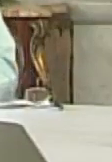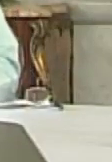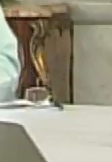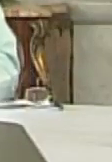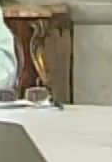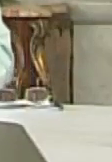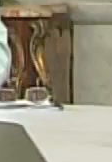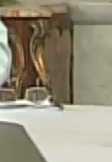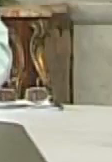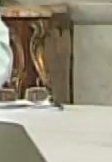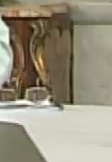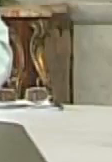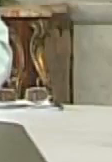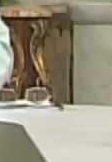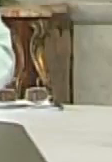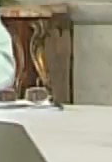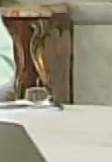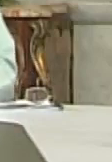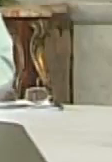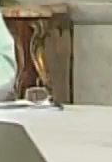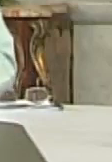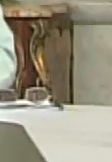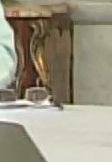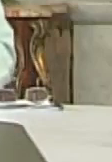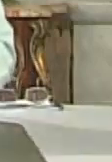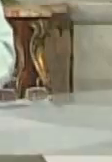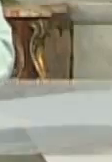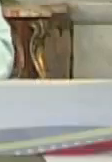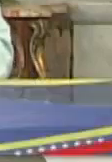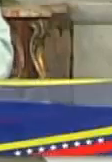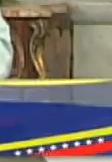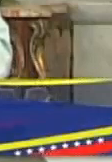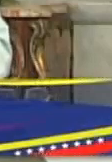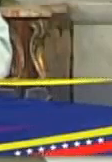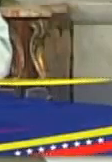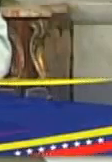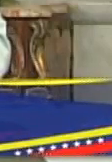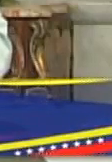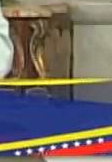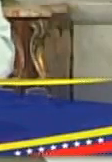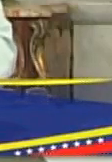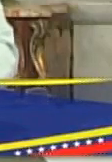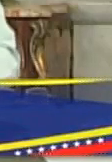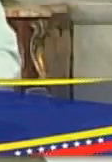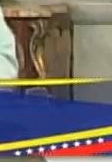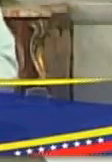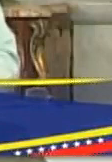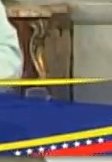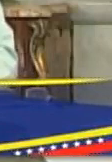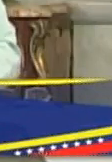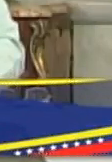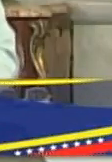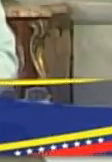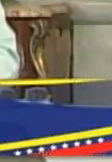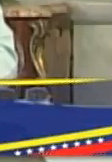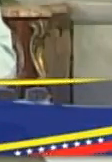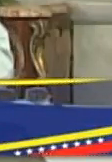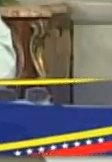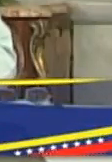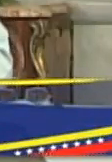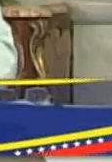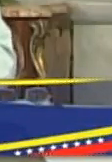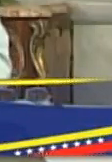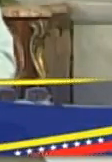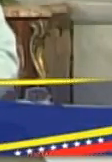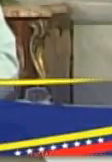presidente. En el 2222, Guaidó presidente reconocido por las democracias